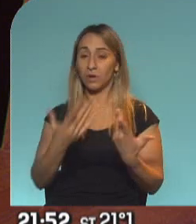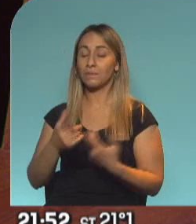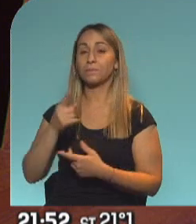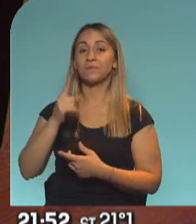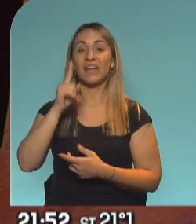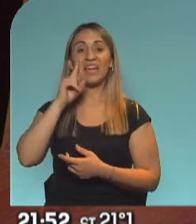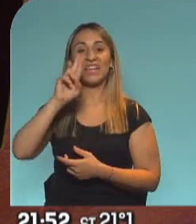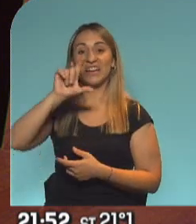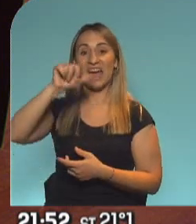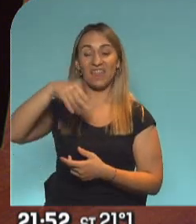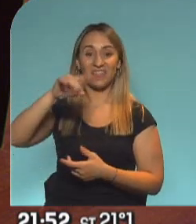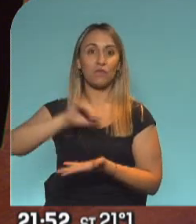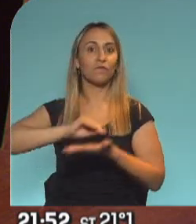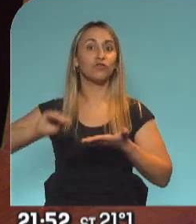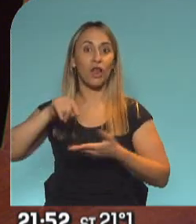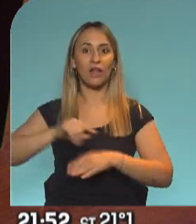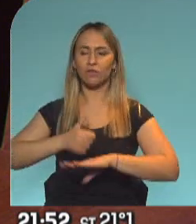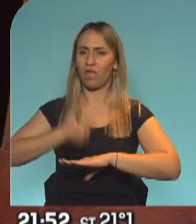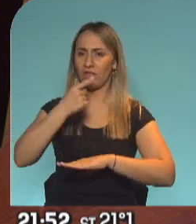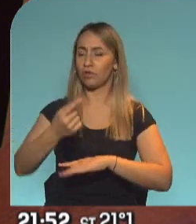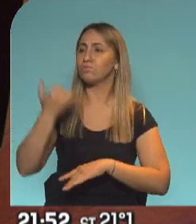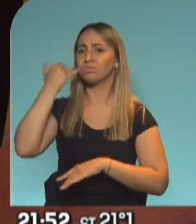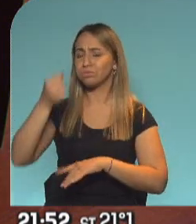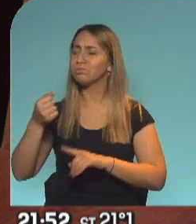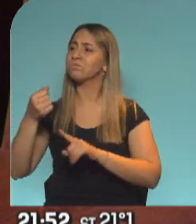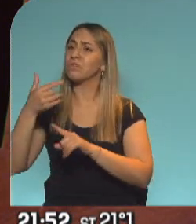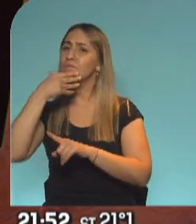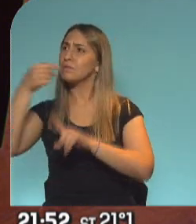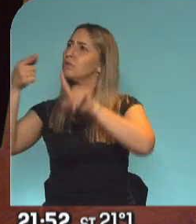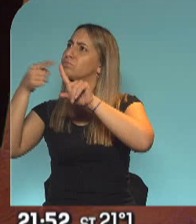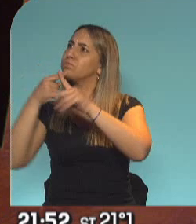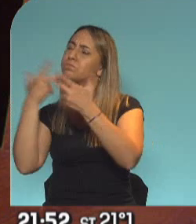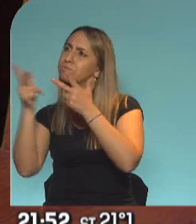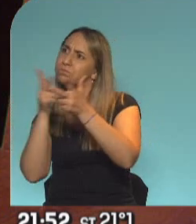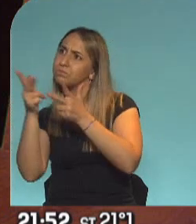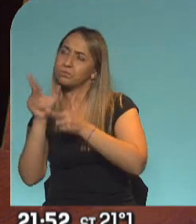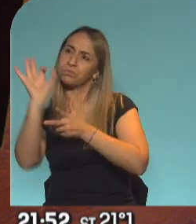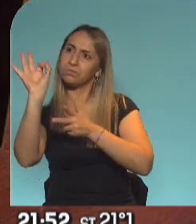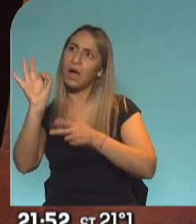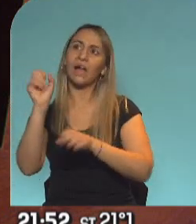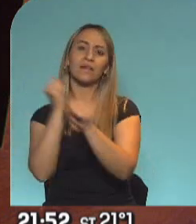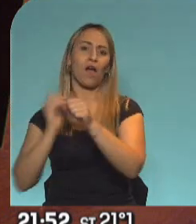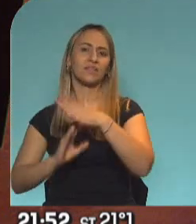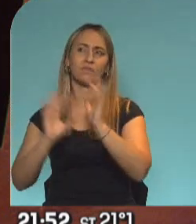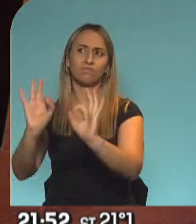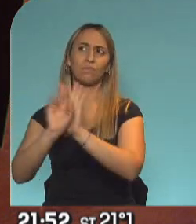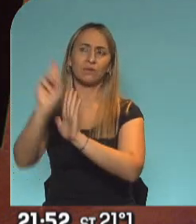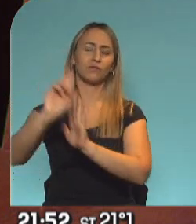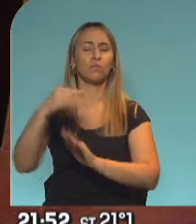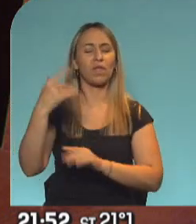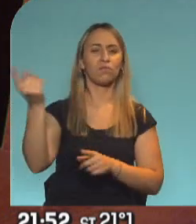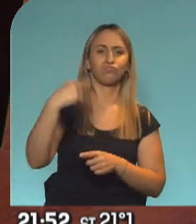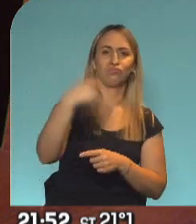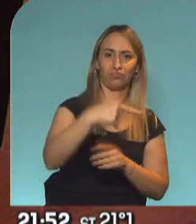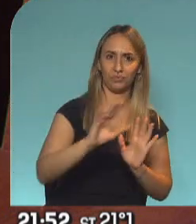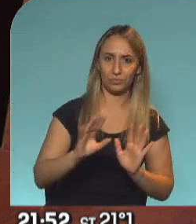de Irlanda, sí. Se ve que habló con los rusos, le dieron una vacuna, es trabajador esencial. Y los nenes van a tener que hacer la cartita porque va a trabajar. Claro, en este comunicado salió en todos los